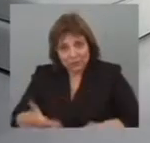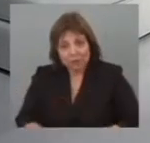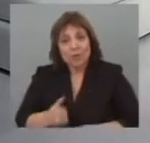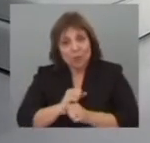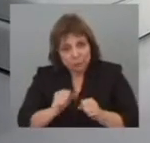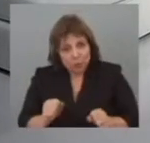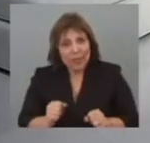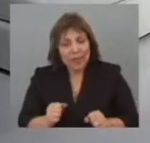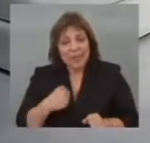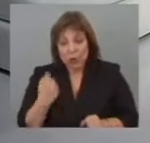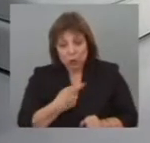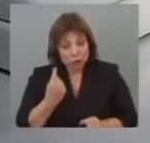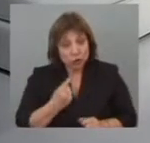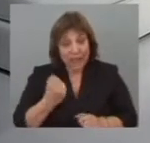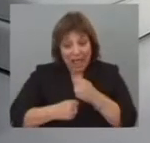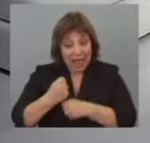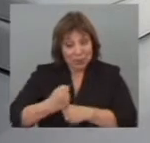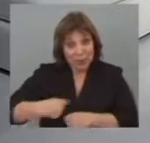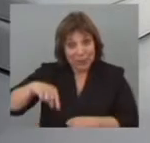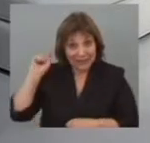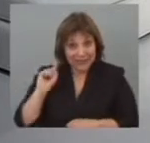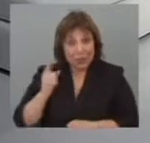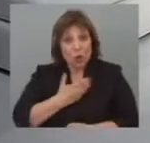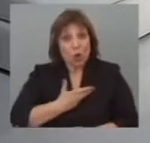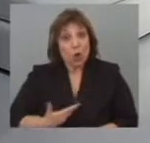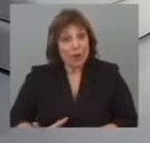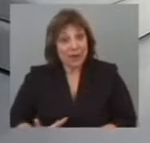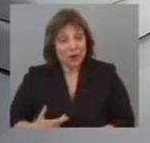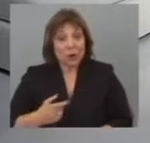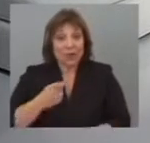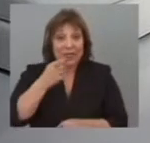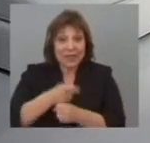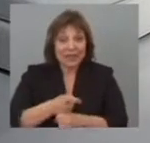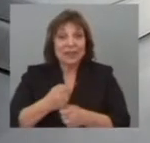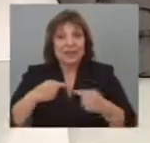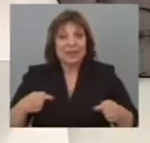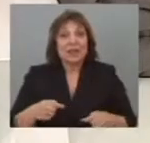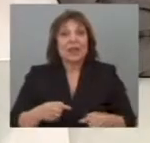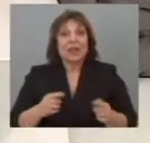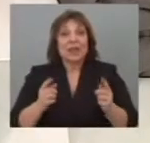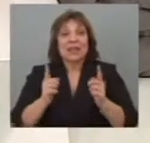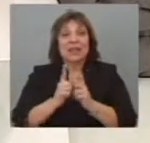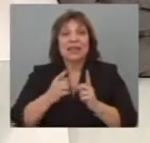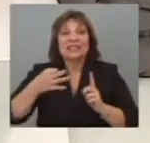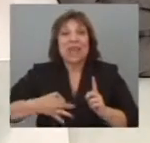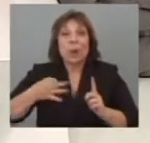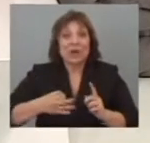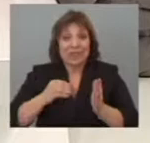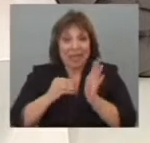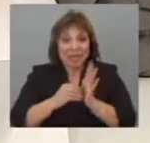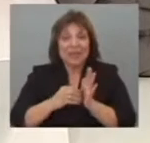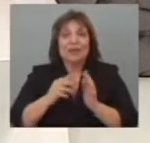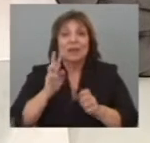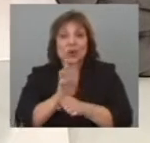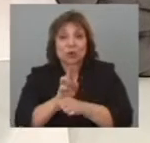realizarlo. Nosotros, el año pasado, cuando el gobierno estableció las medidas de seguridad y convivencia, instalamos una de las